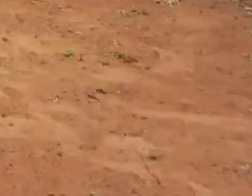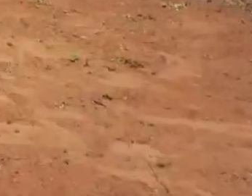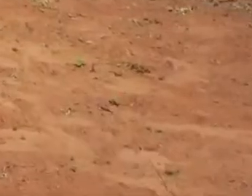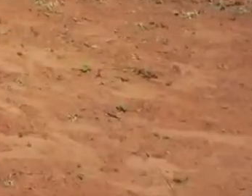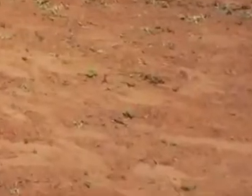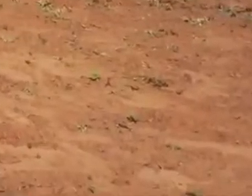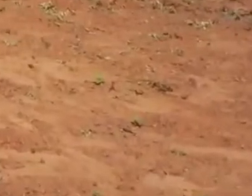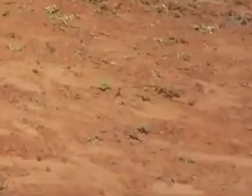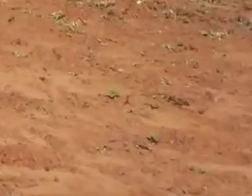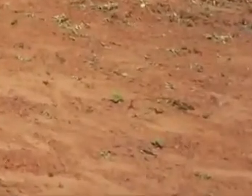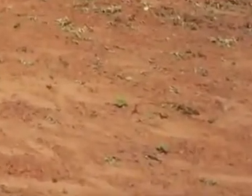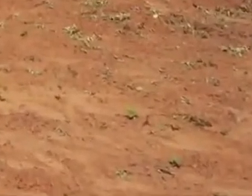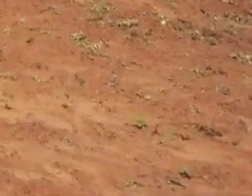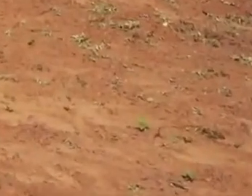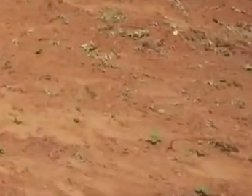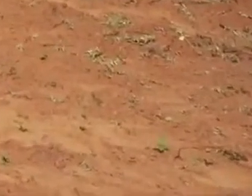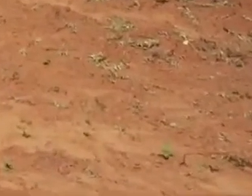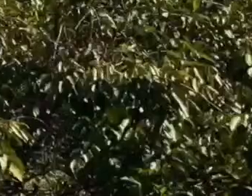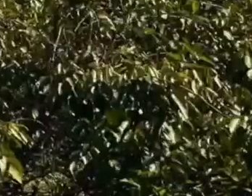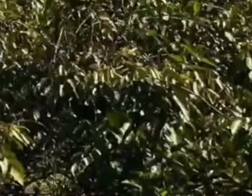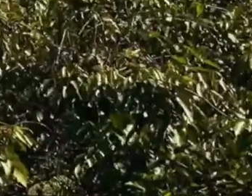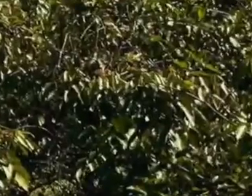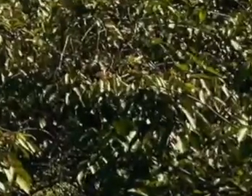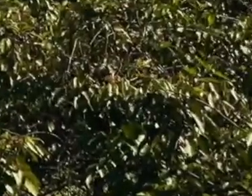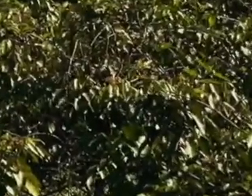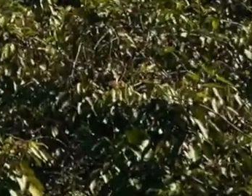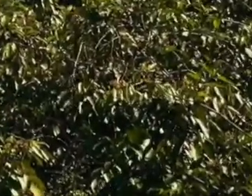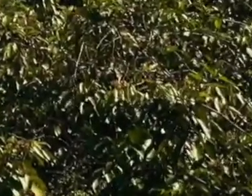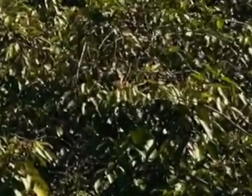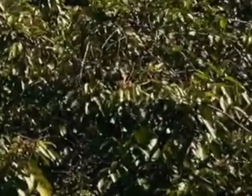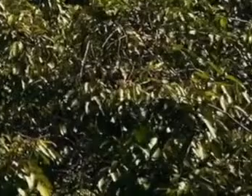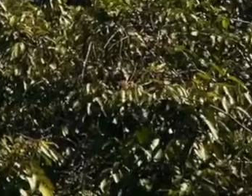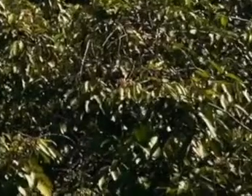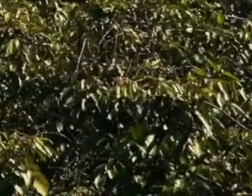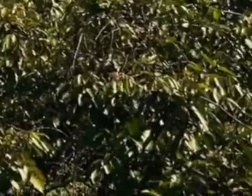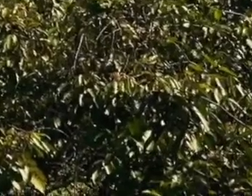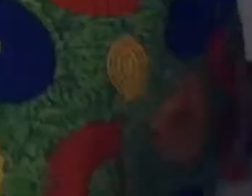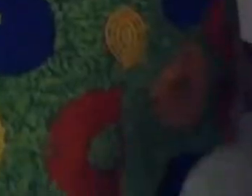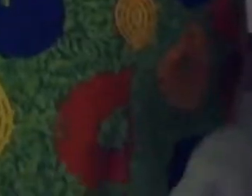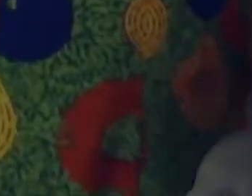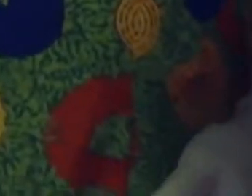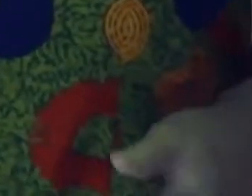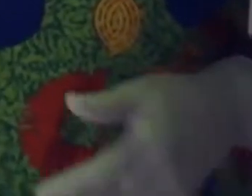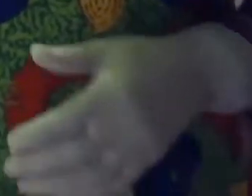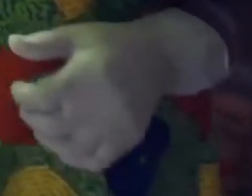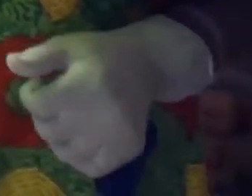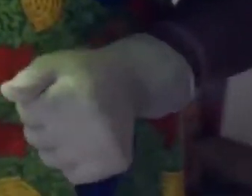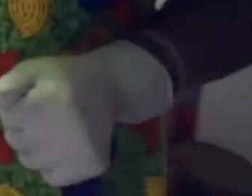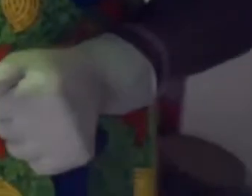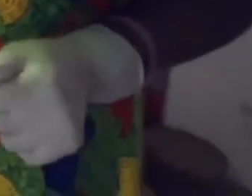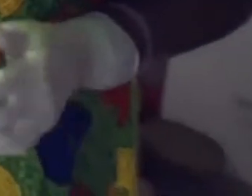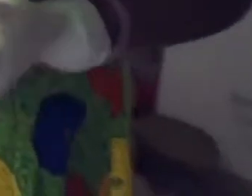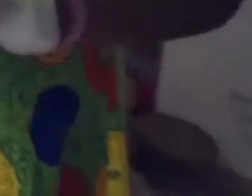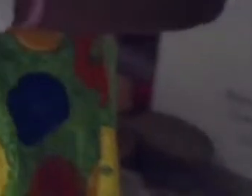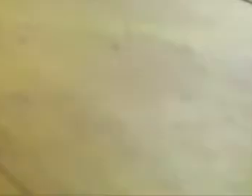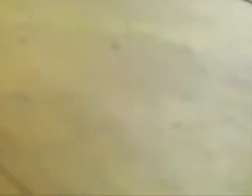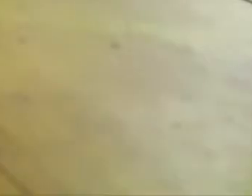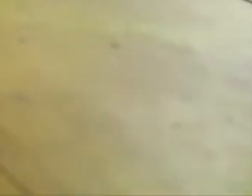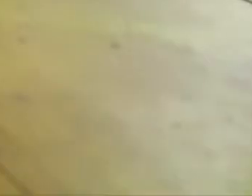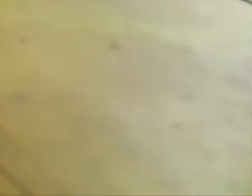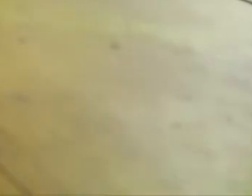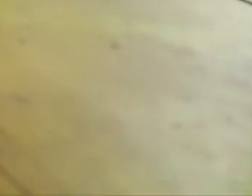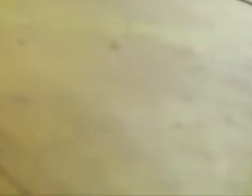pero no lo hemos sabido valorar en lo más mínimo. esa oportunidad entre las dos experiencias